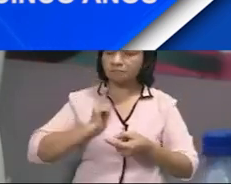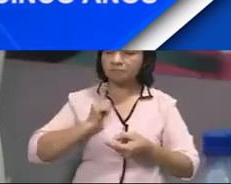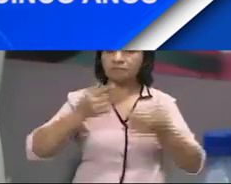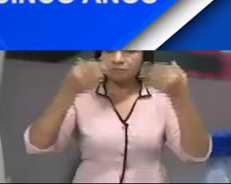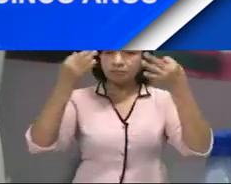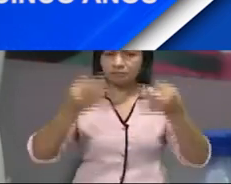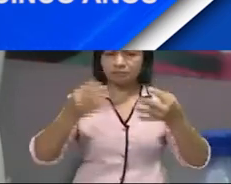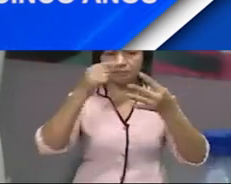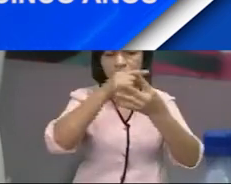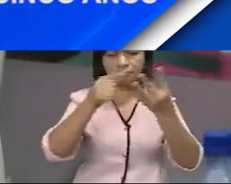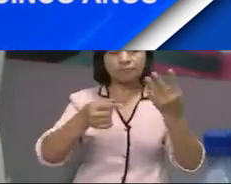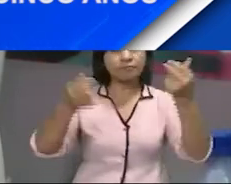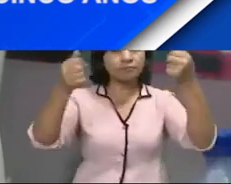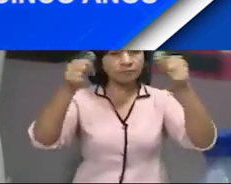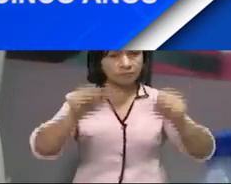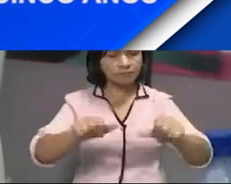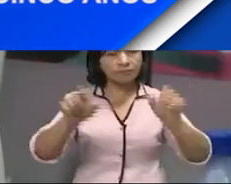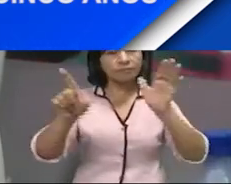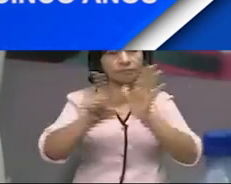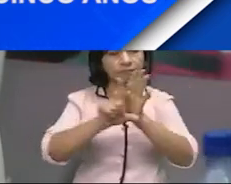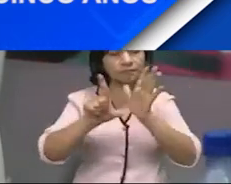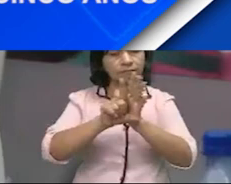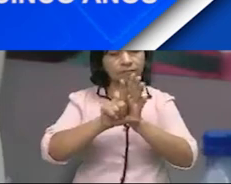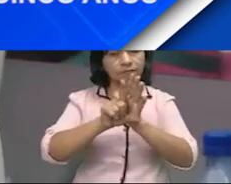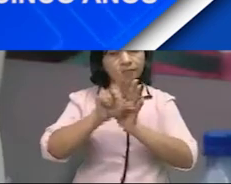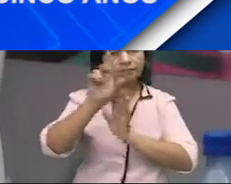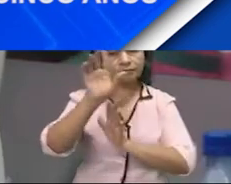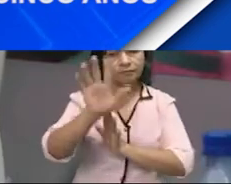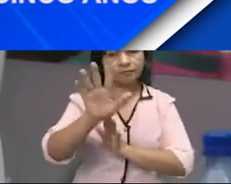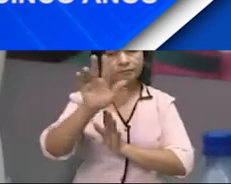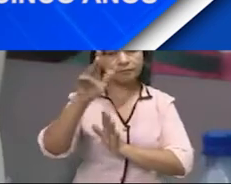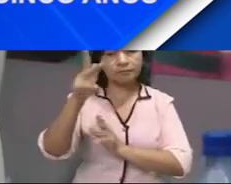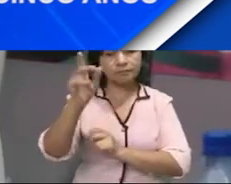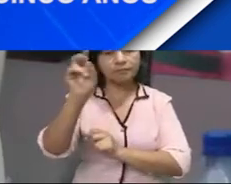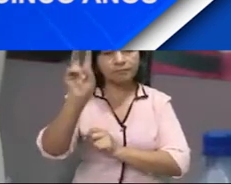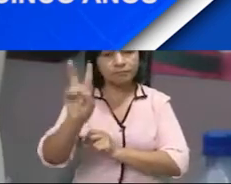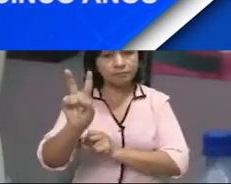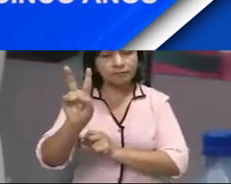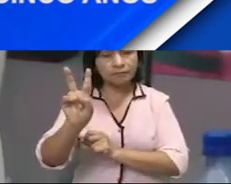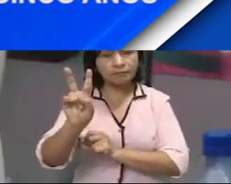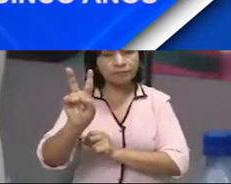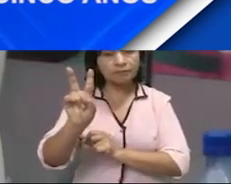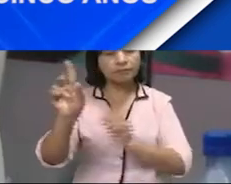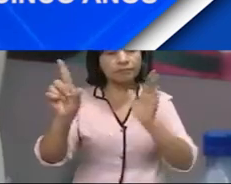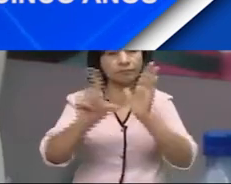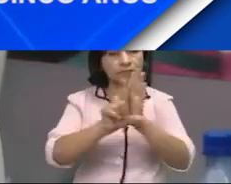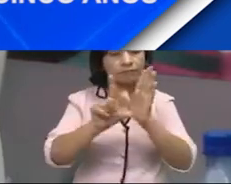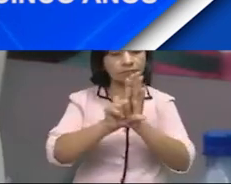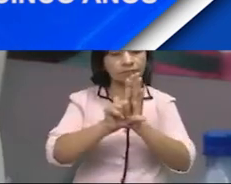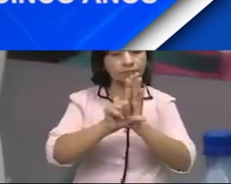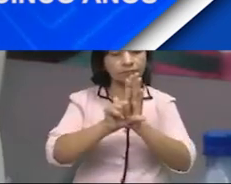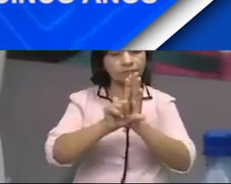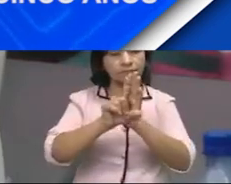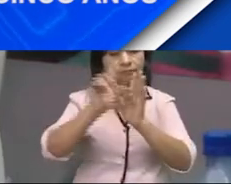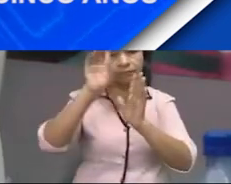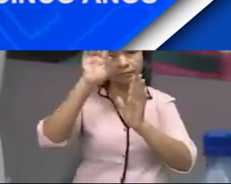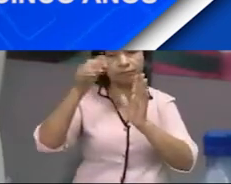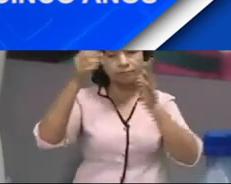los requisitos establecidos en la ley número 582, Ley General